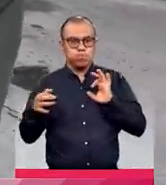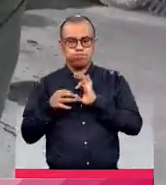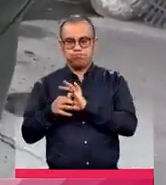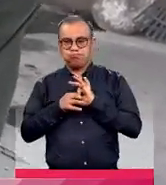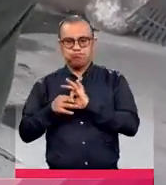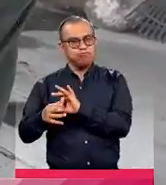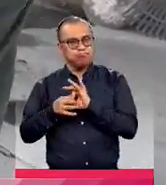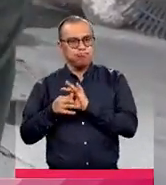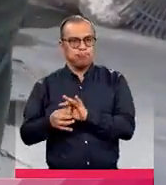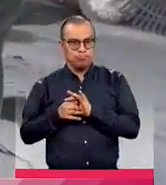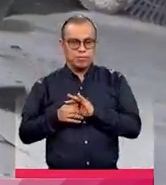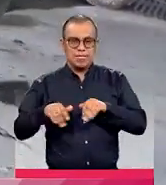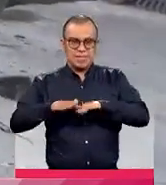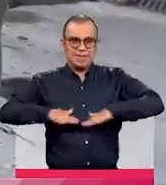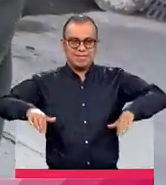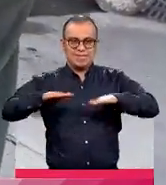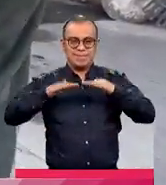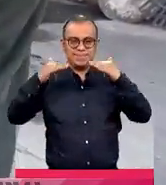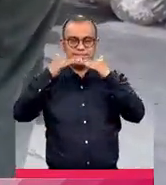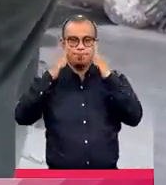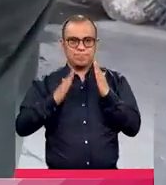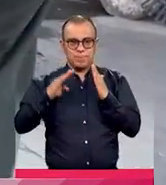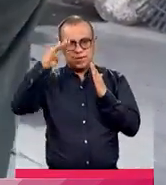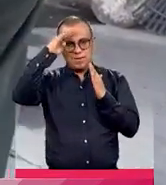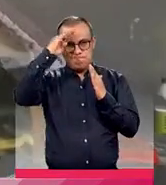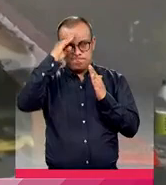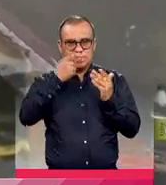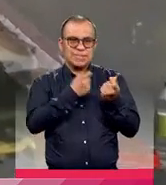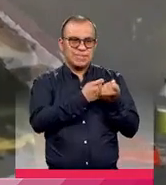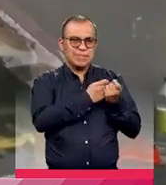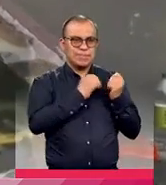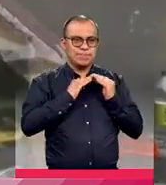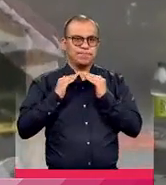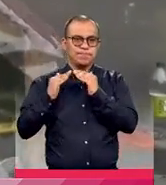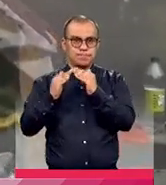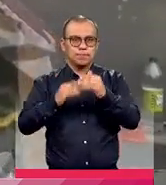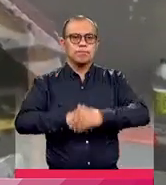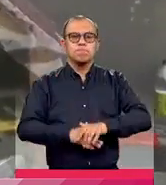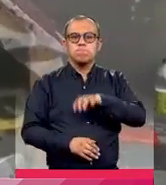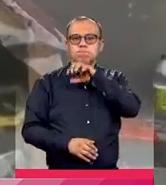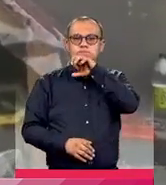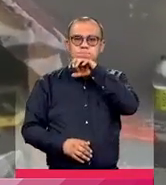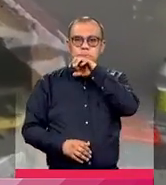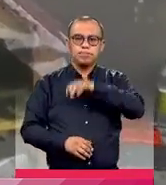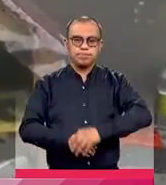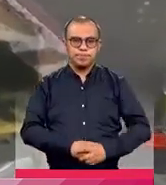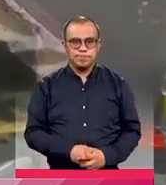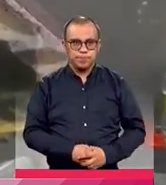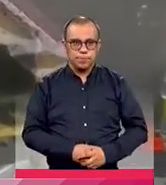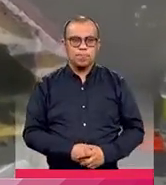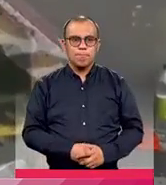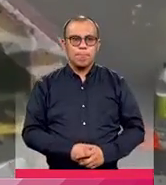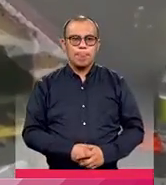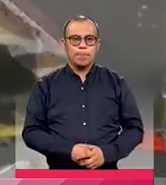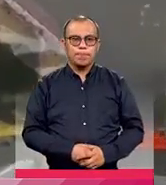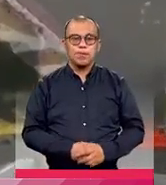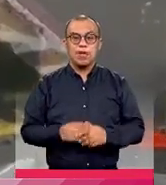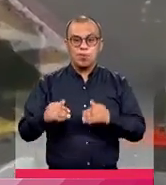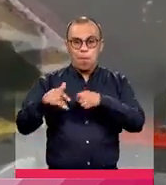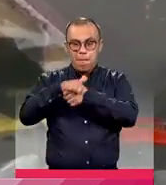uniformados de este centro policial y de toda la comunidad del sector. Llegó rondando la parte del parque, la parte del